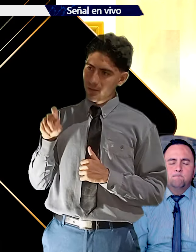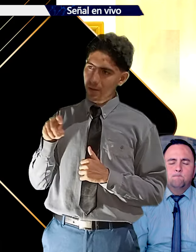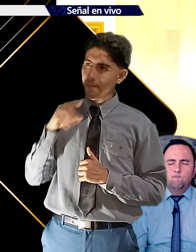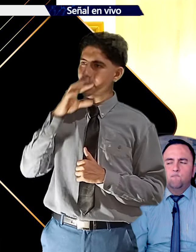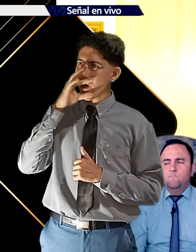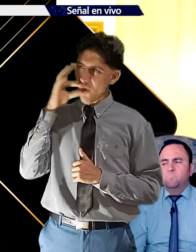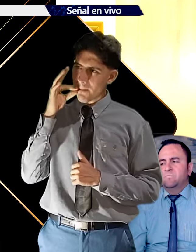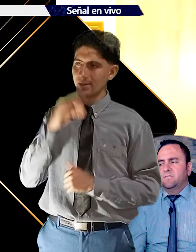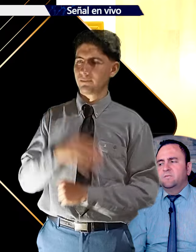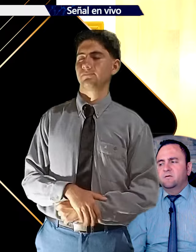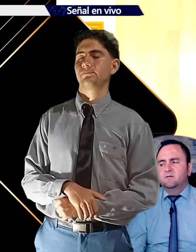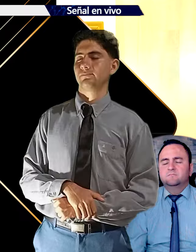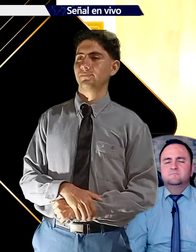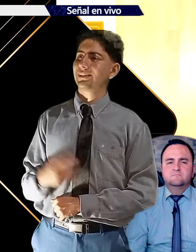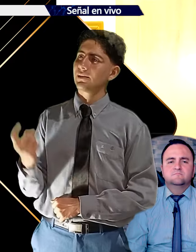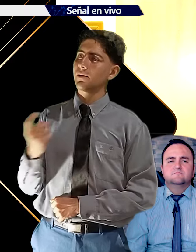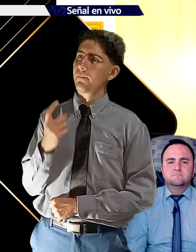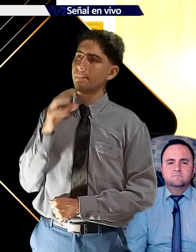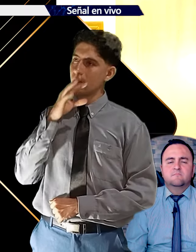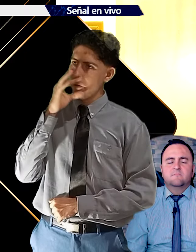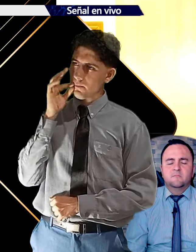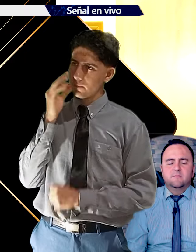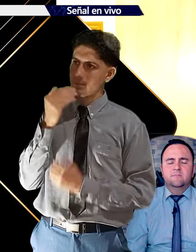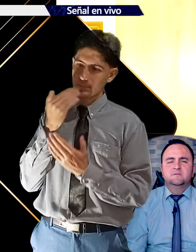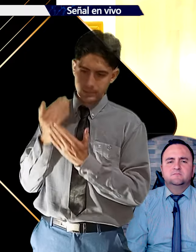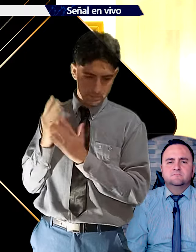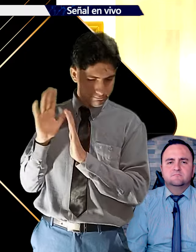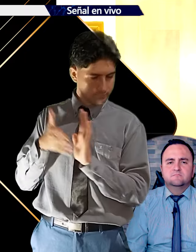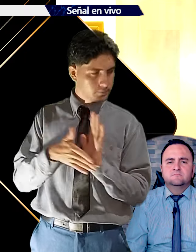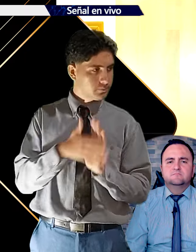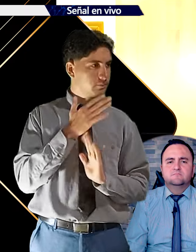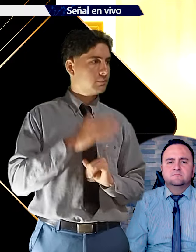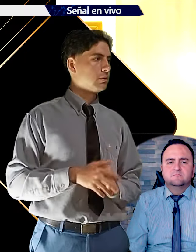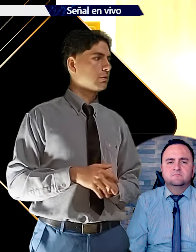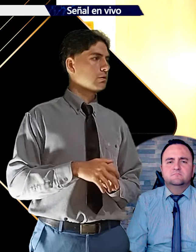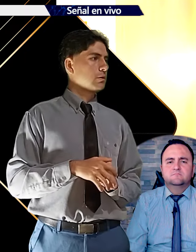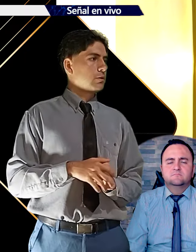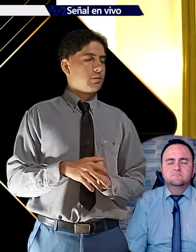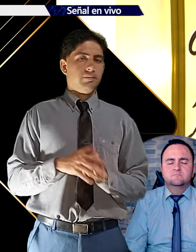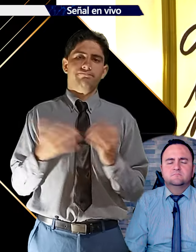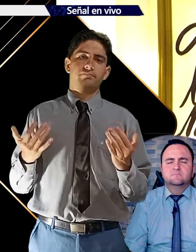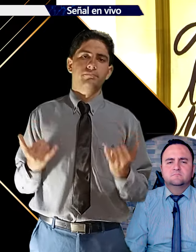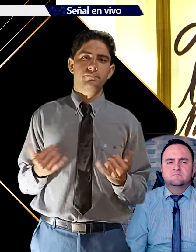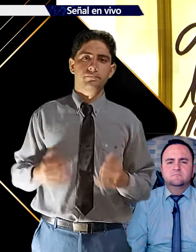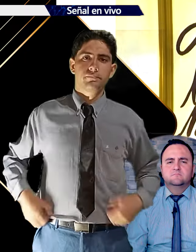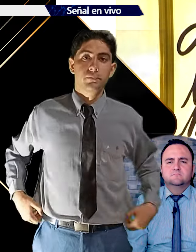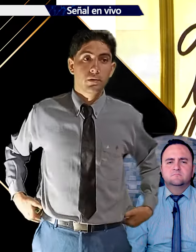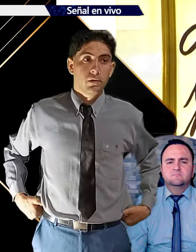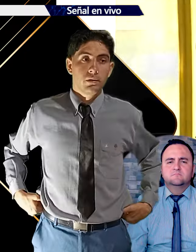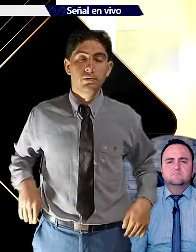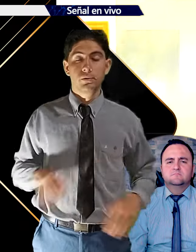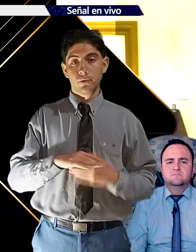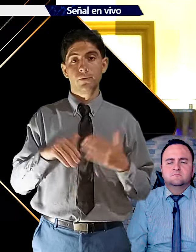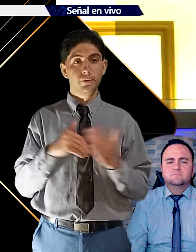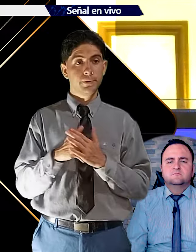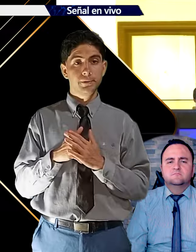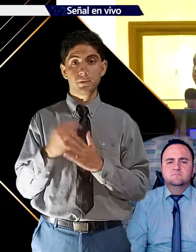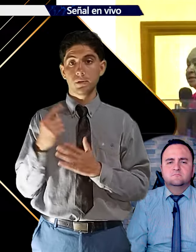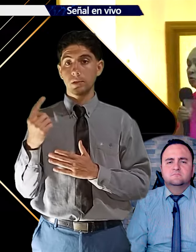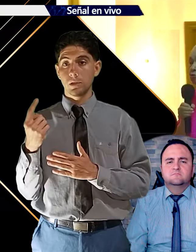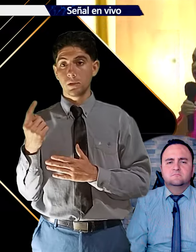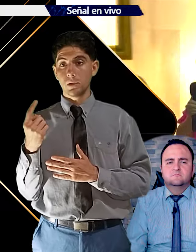Entonces me paré, yo le dije, perdón, disculpe, es que yo necesito una para varón. Muchas gracias, señorita, y salí. Porque ahora